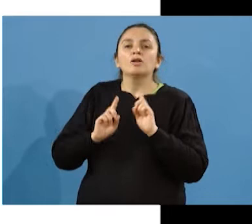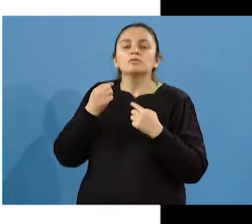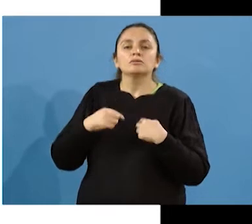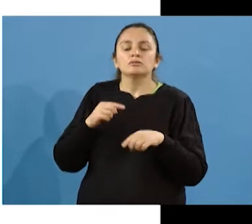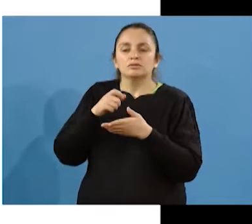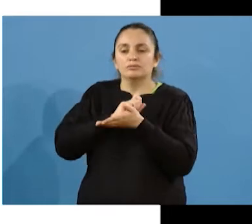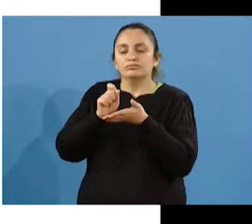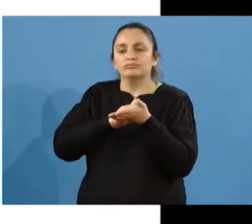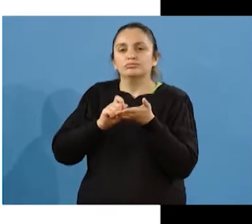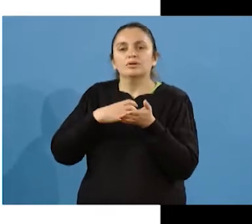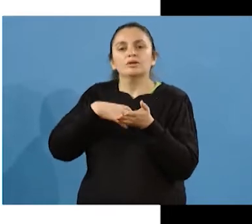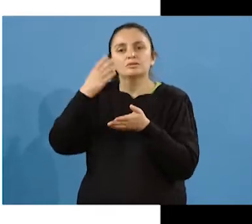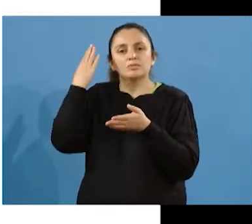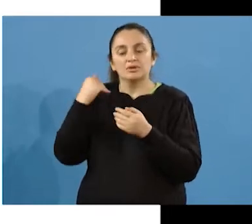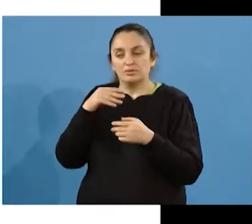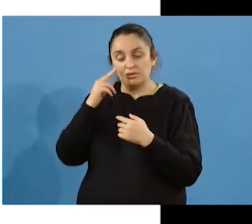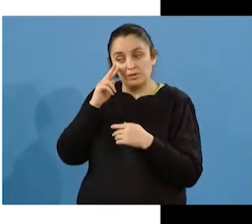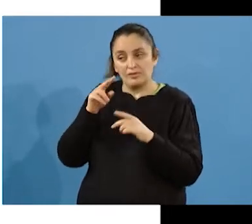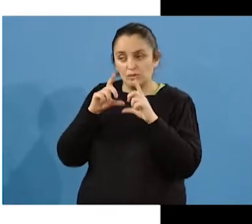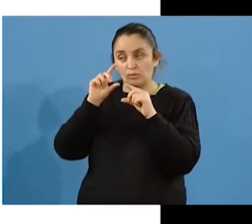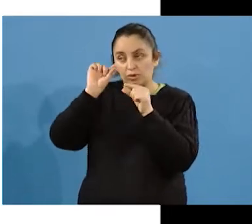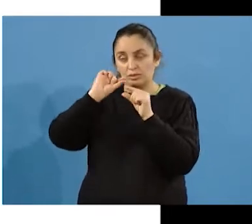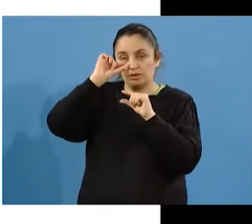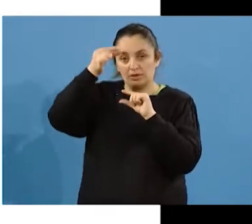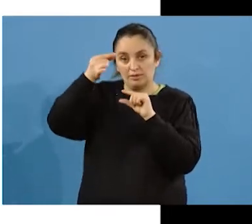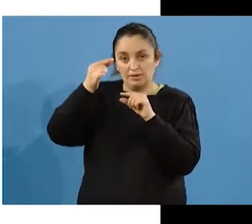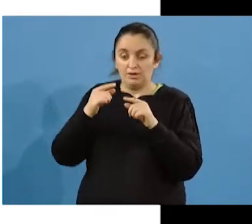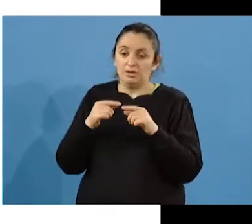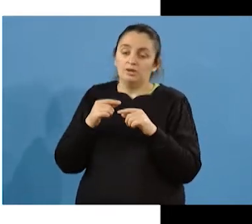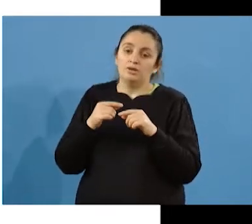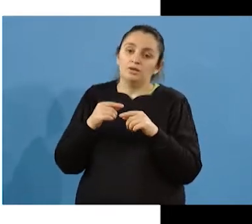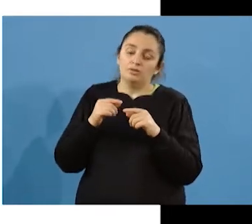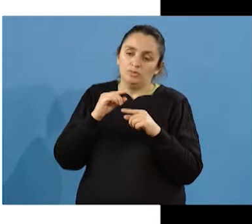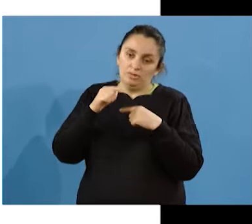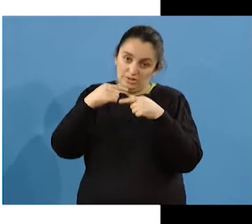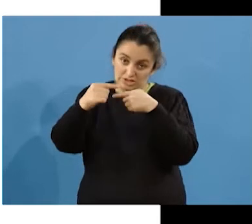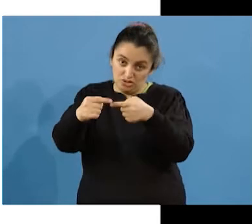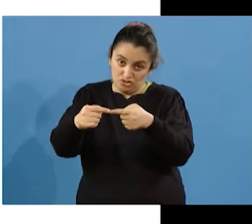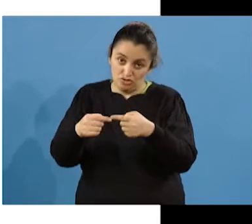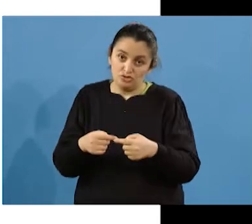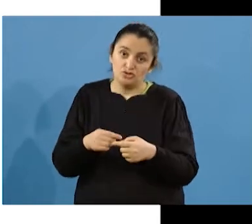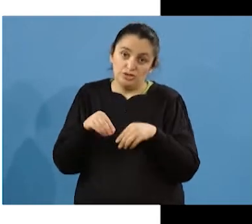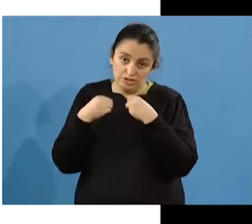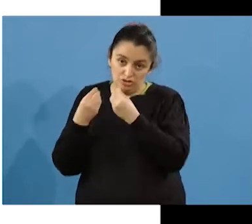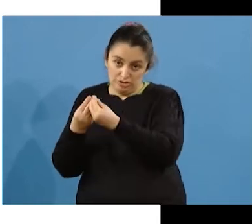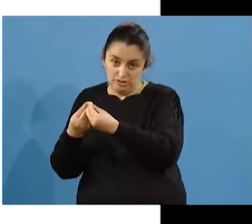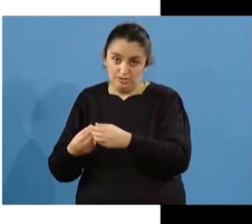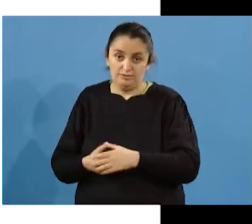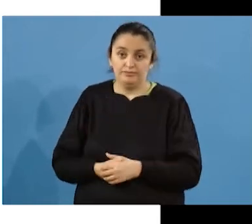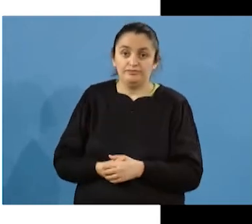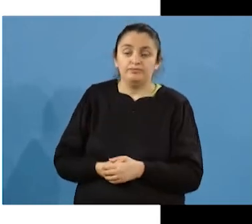ahí tienen unas potencias el desarrollo de la potencia y el resultado